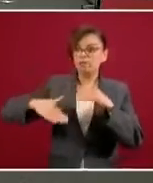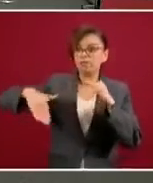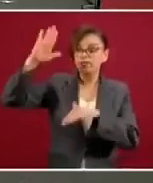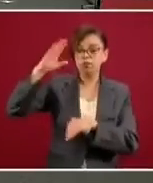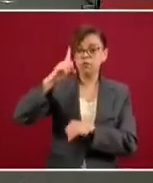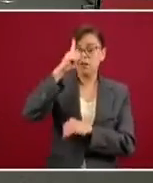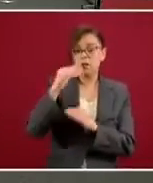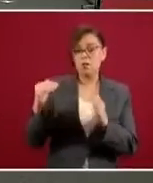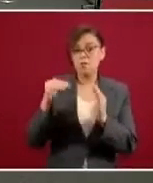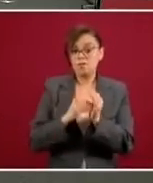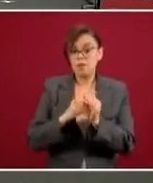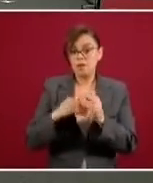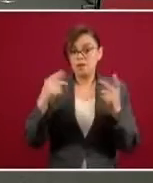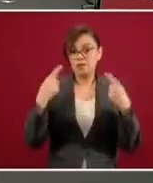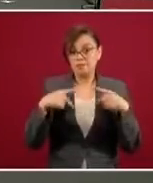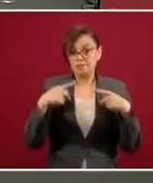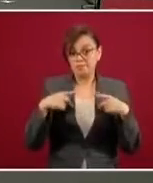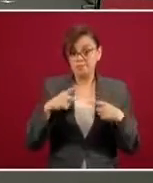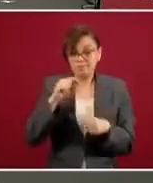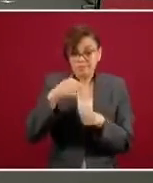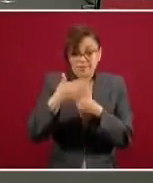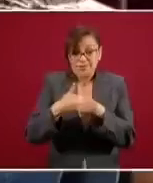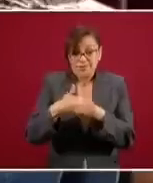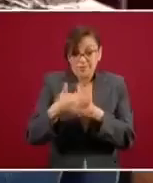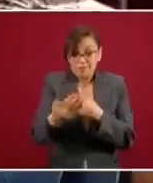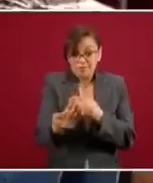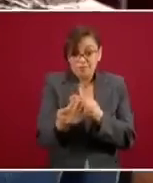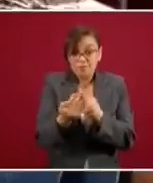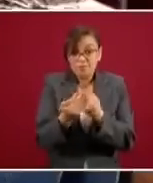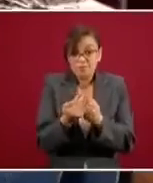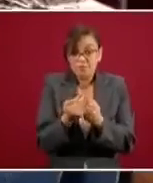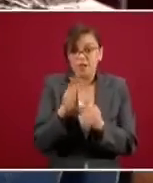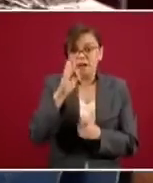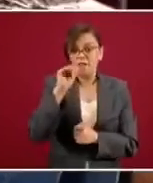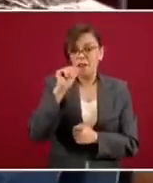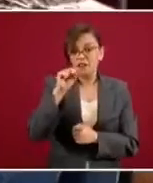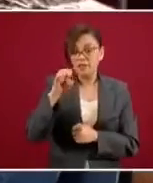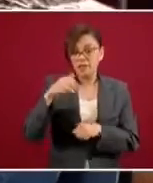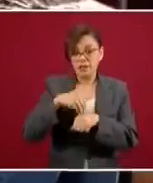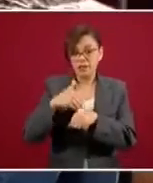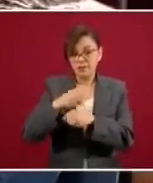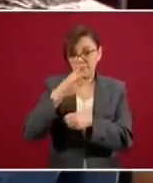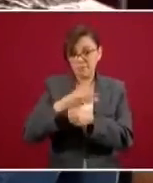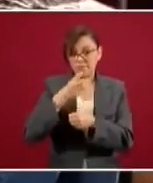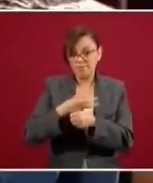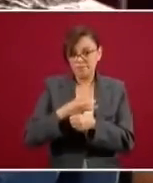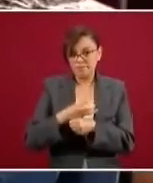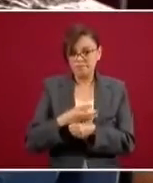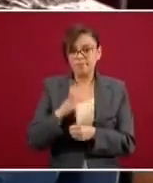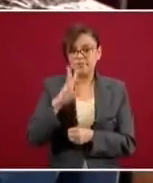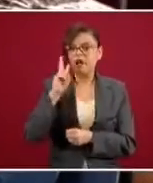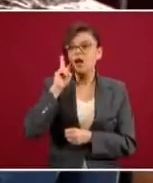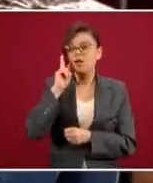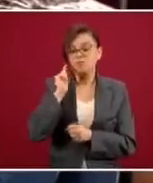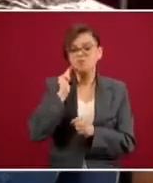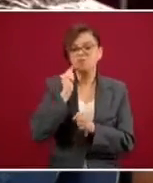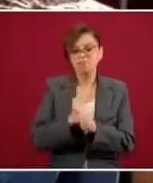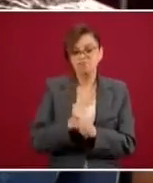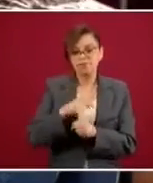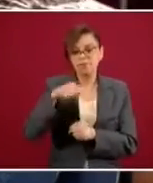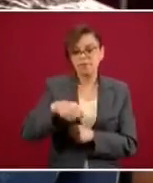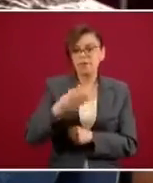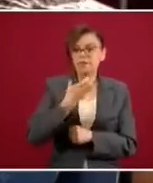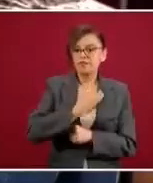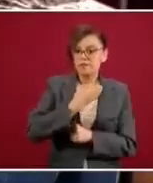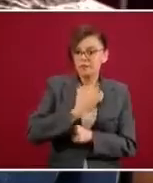y ya está cerca la fase 3. Están cercando, bueno, pues ya vimos el Zócalo, el frente de Palacio Nacional, ya también